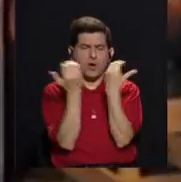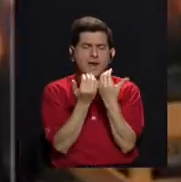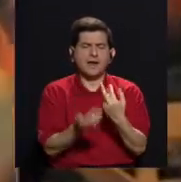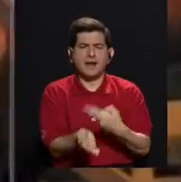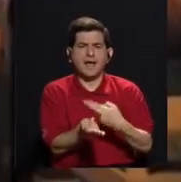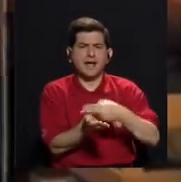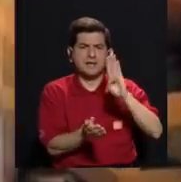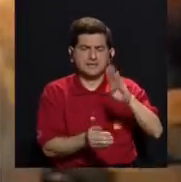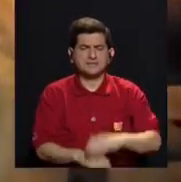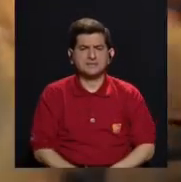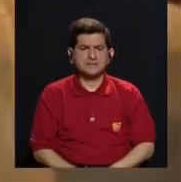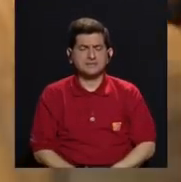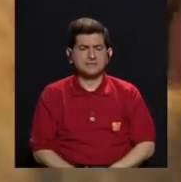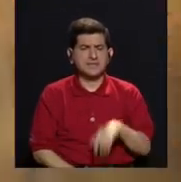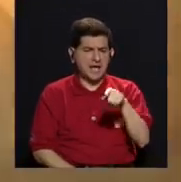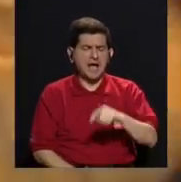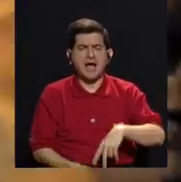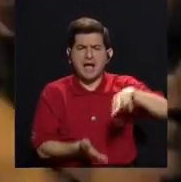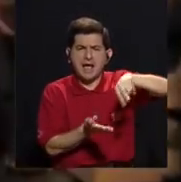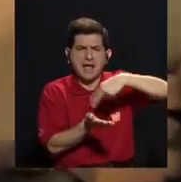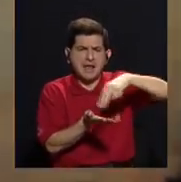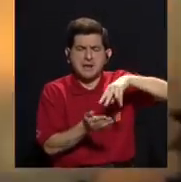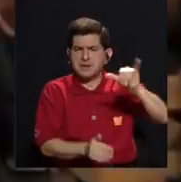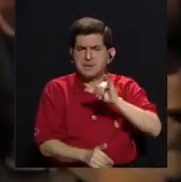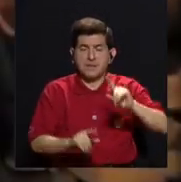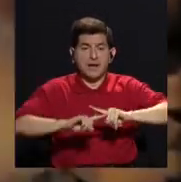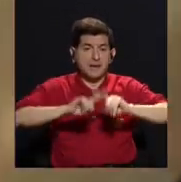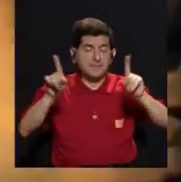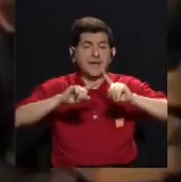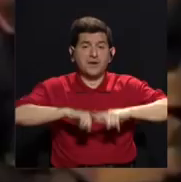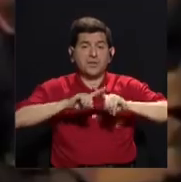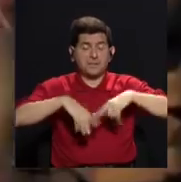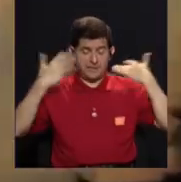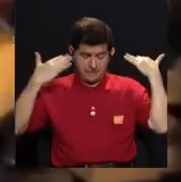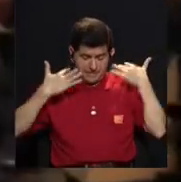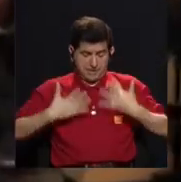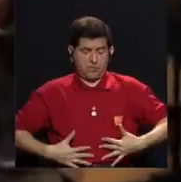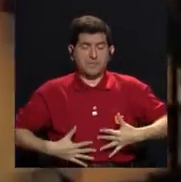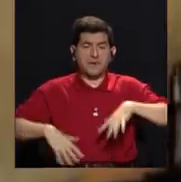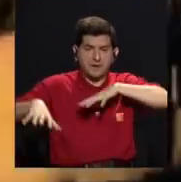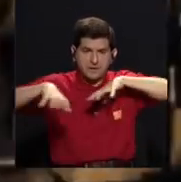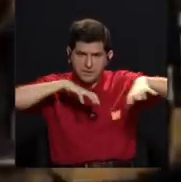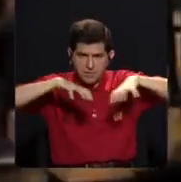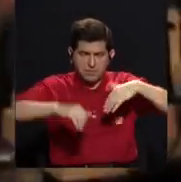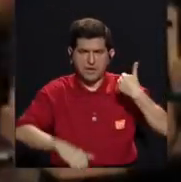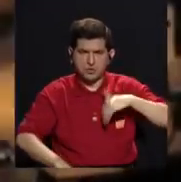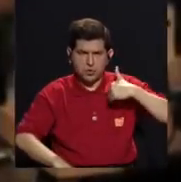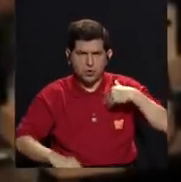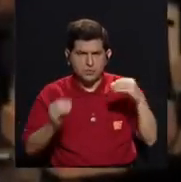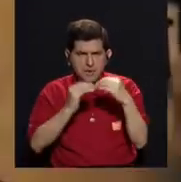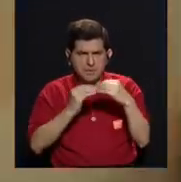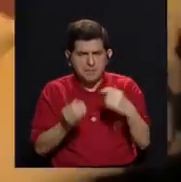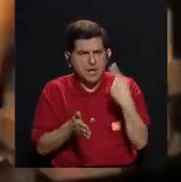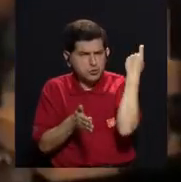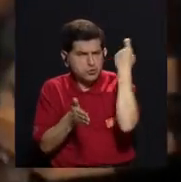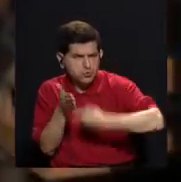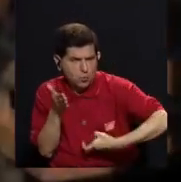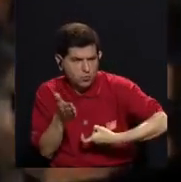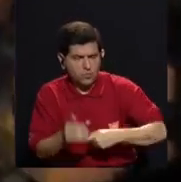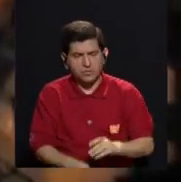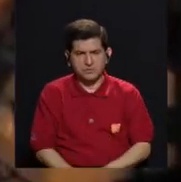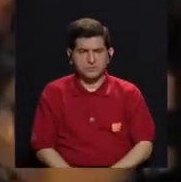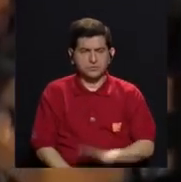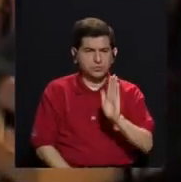los pasos son los mismos pero depende de la ropa etcétera de los movimientos pues los hombres lo hacen quizás más brusco o se nota